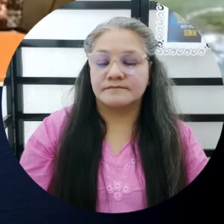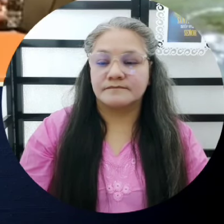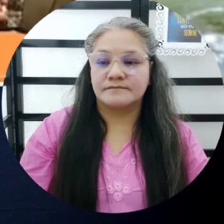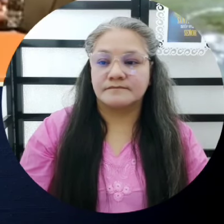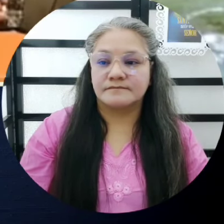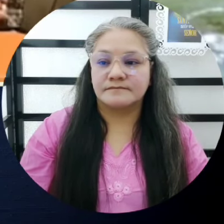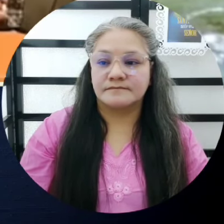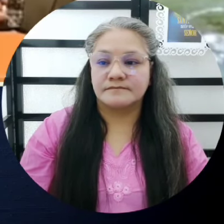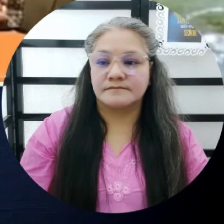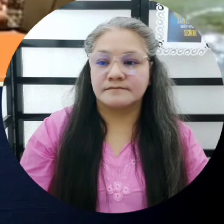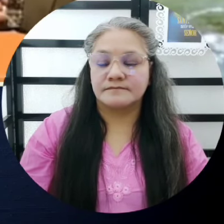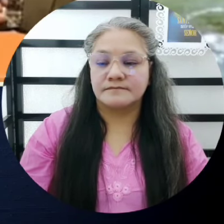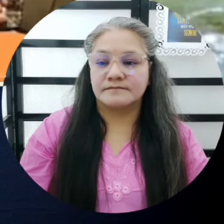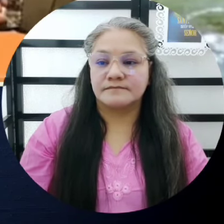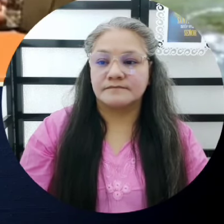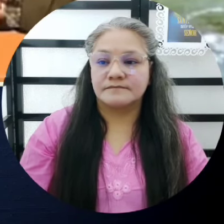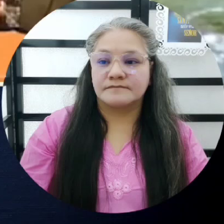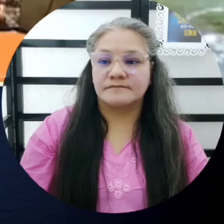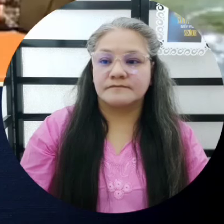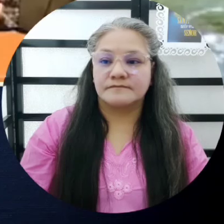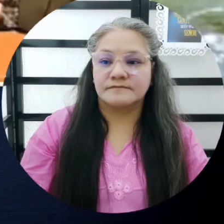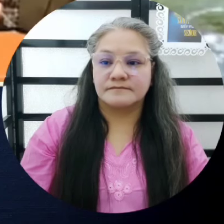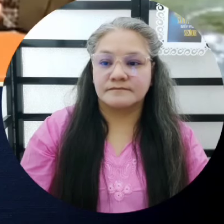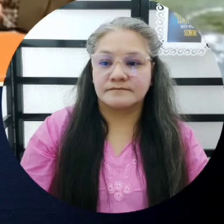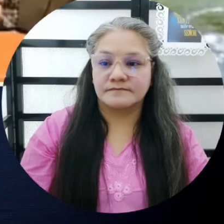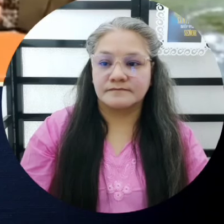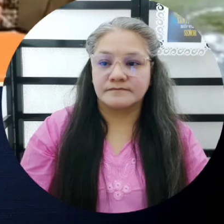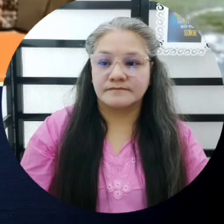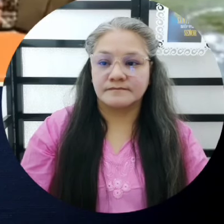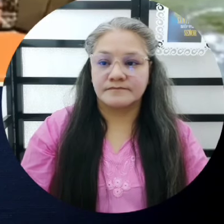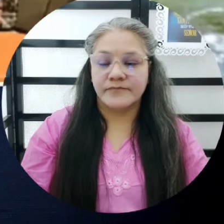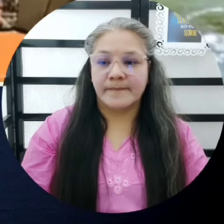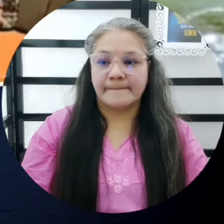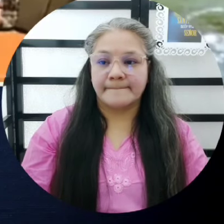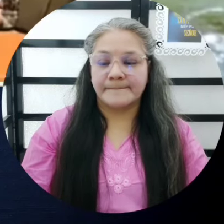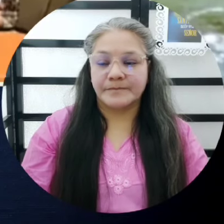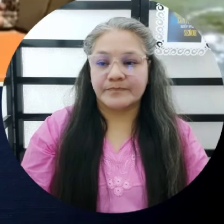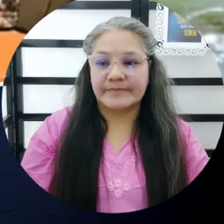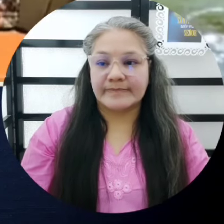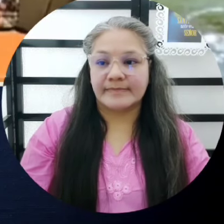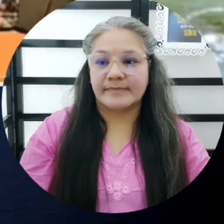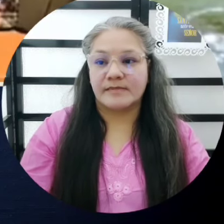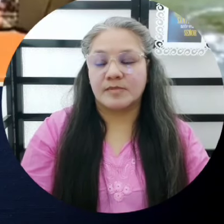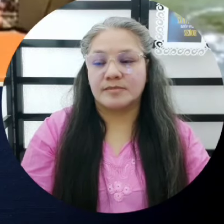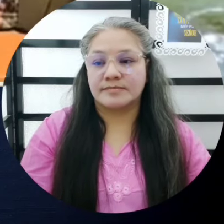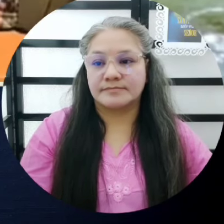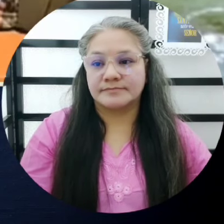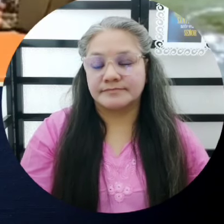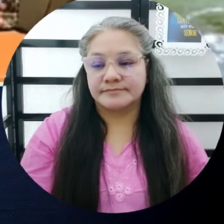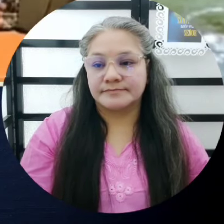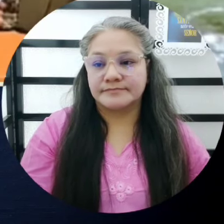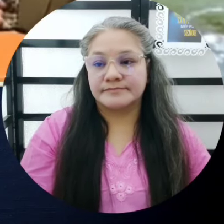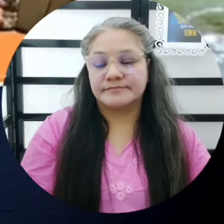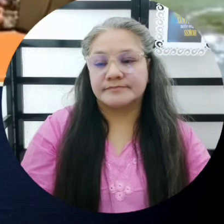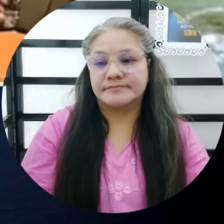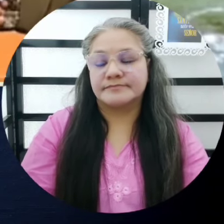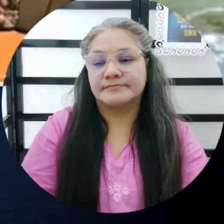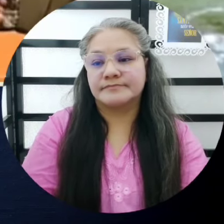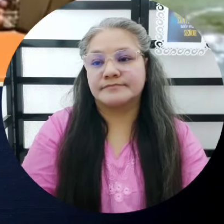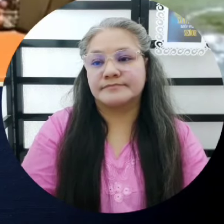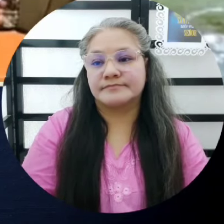provincias, el rey, a cada provincia conforme a su escritura, y cada pueblo conforme a su